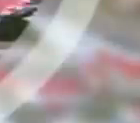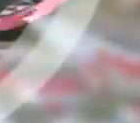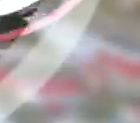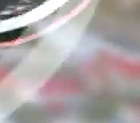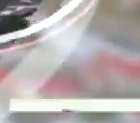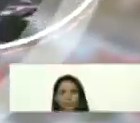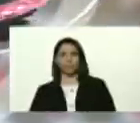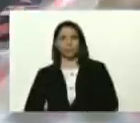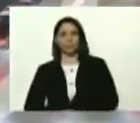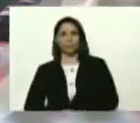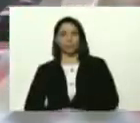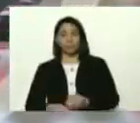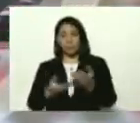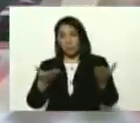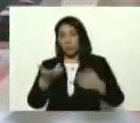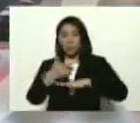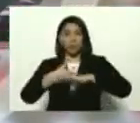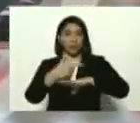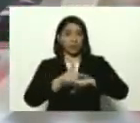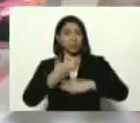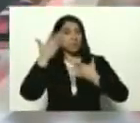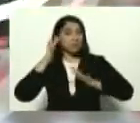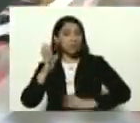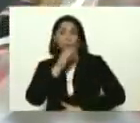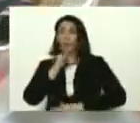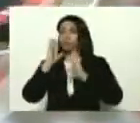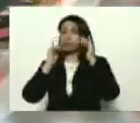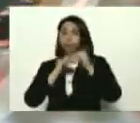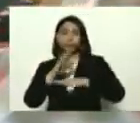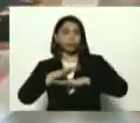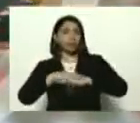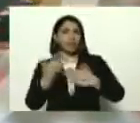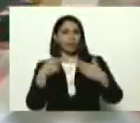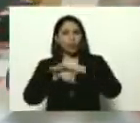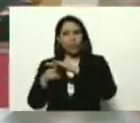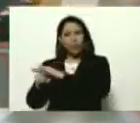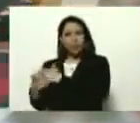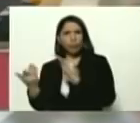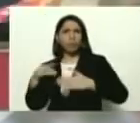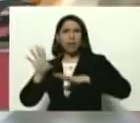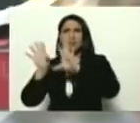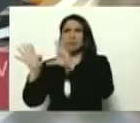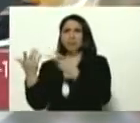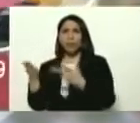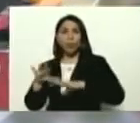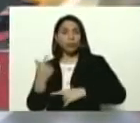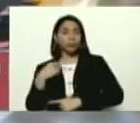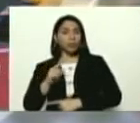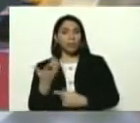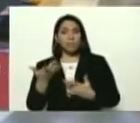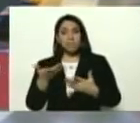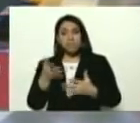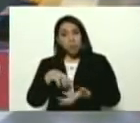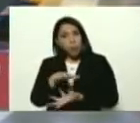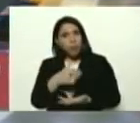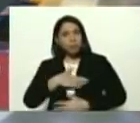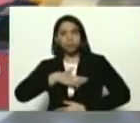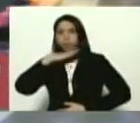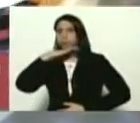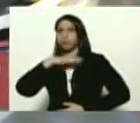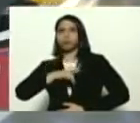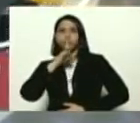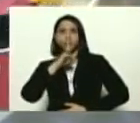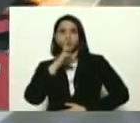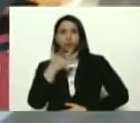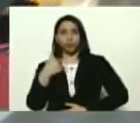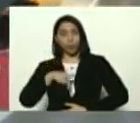parecieran no atender lo que está ocurriendo cuando tienen estas situaciones desbordadas.